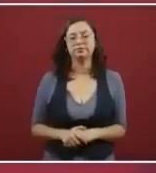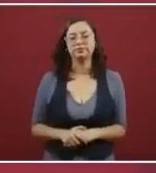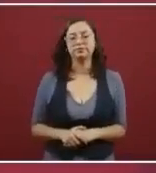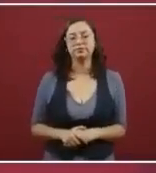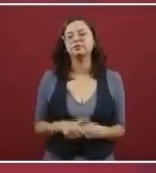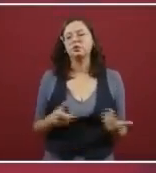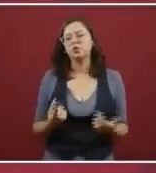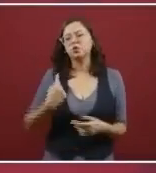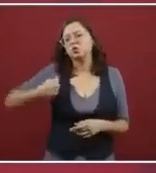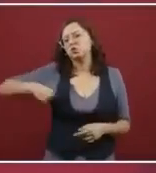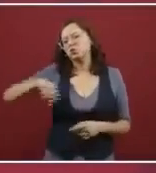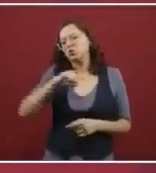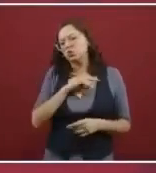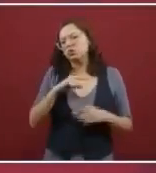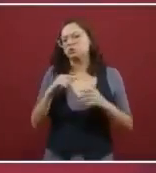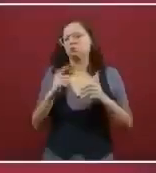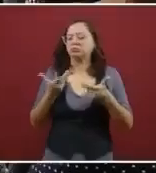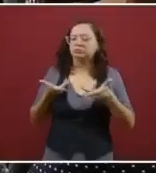que estamos viendo